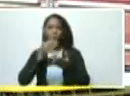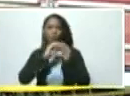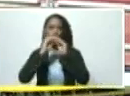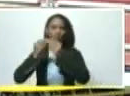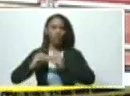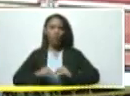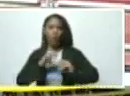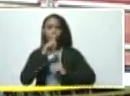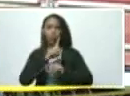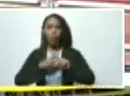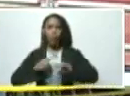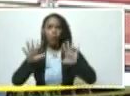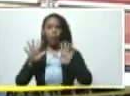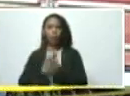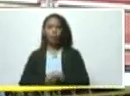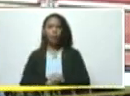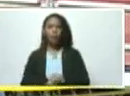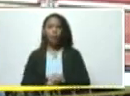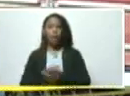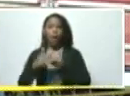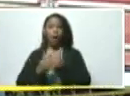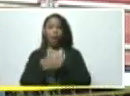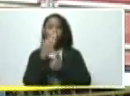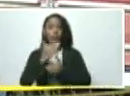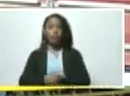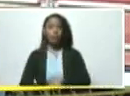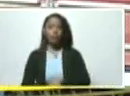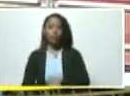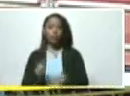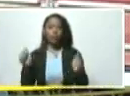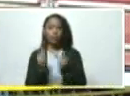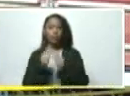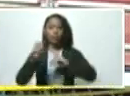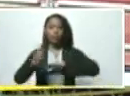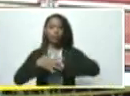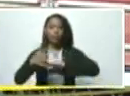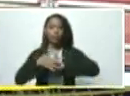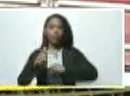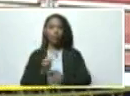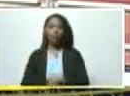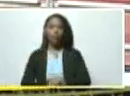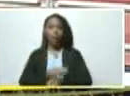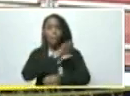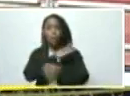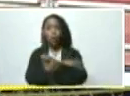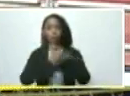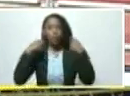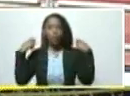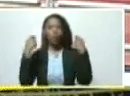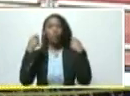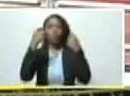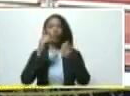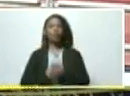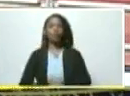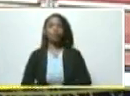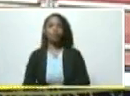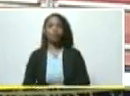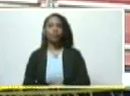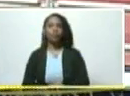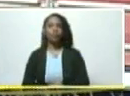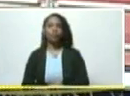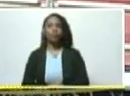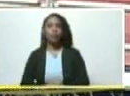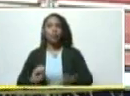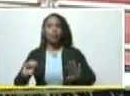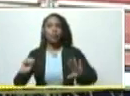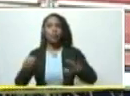de ese 1x10 y que avancemos con la tecnología y el poder popular. La